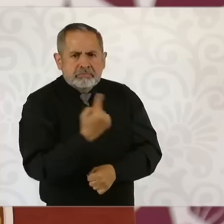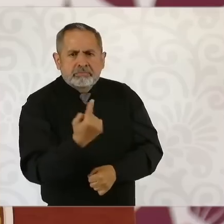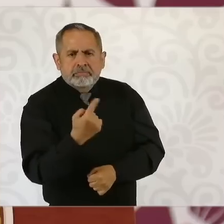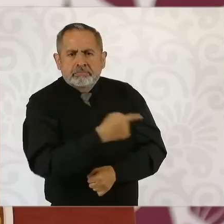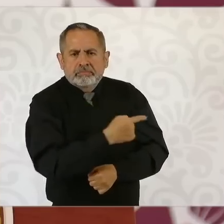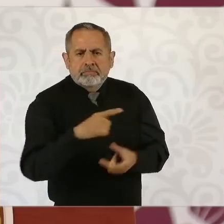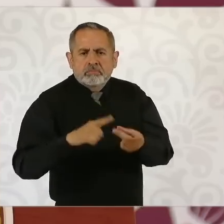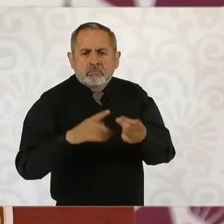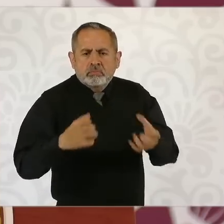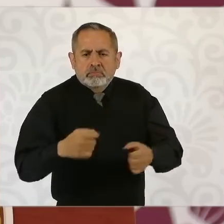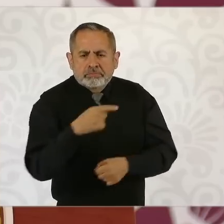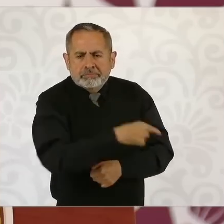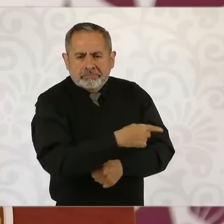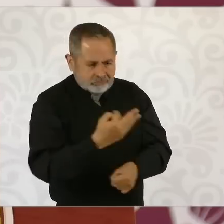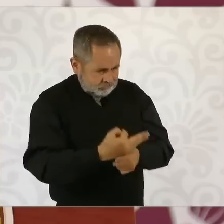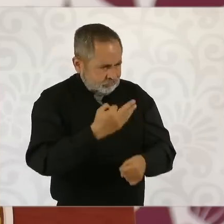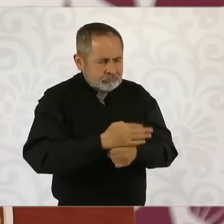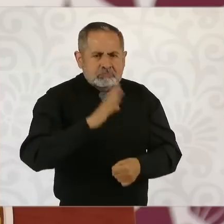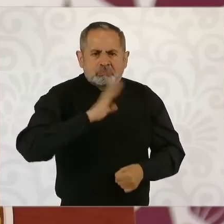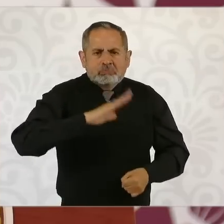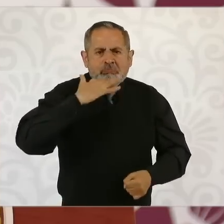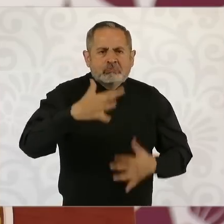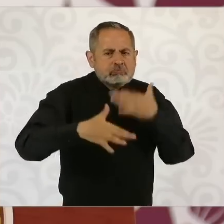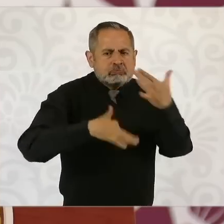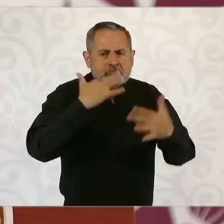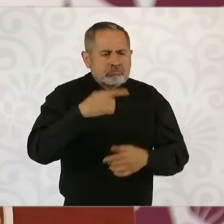Pero ¿dónde está la crítica a lo que está pasando ahora?